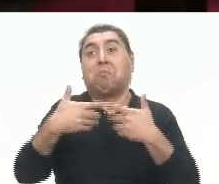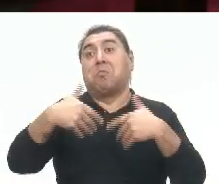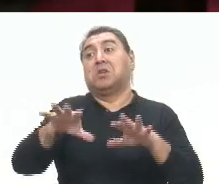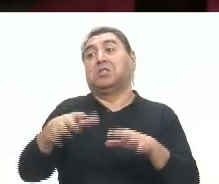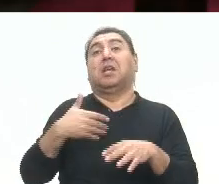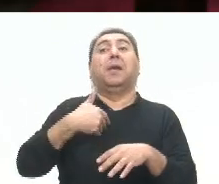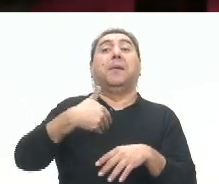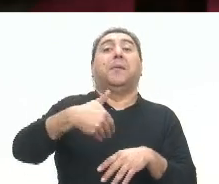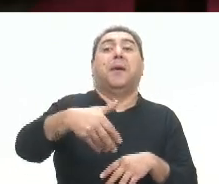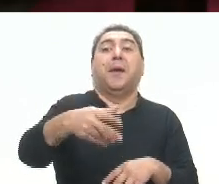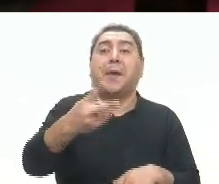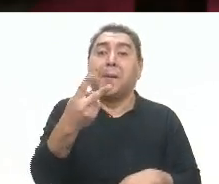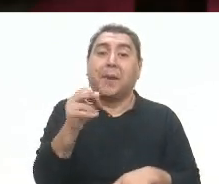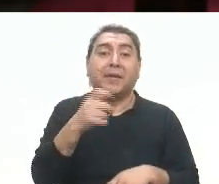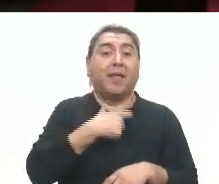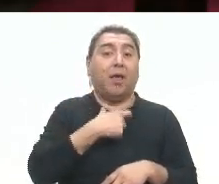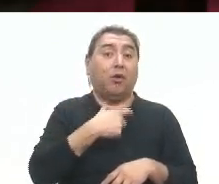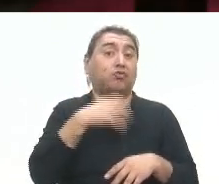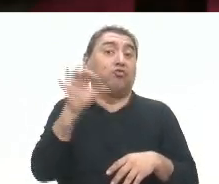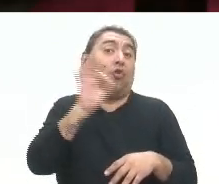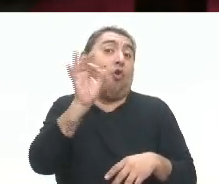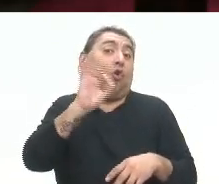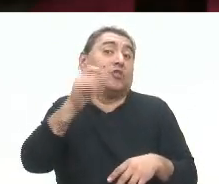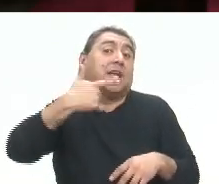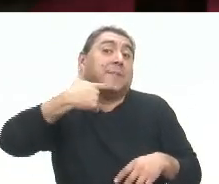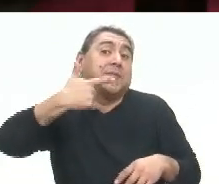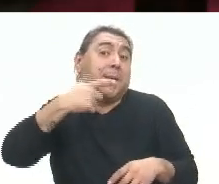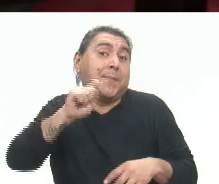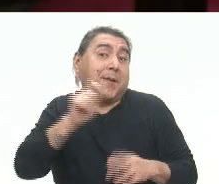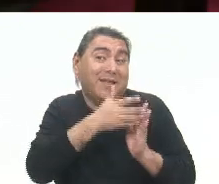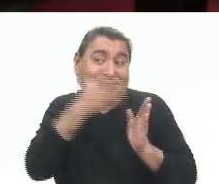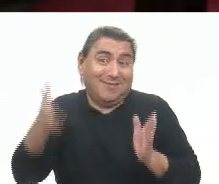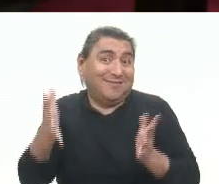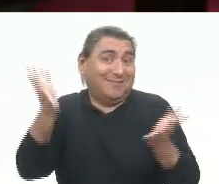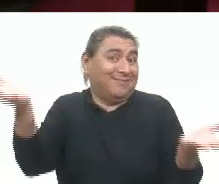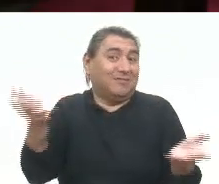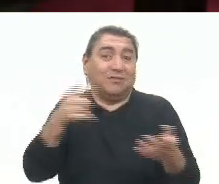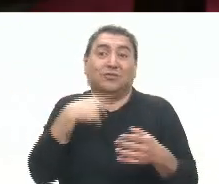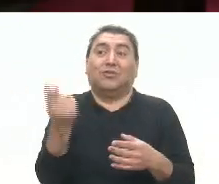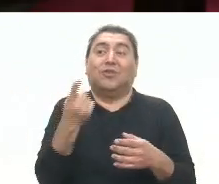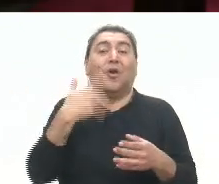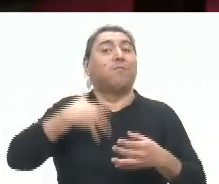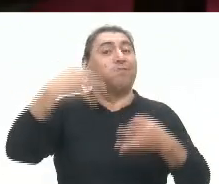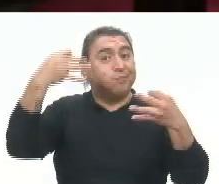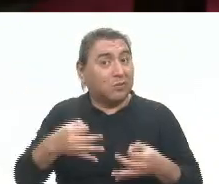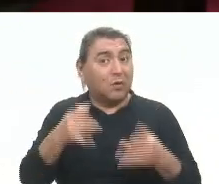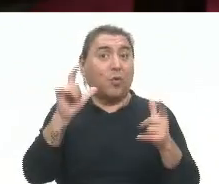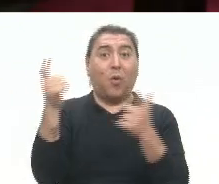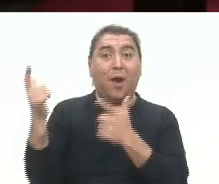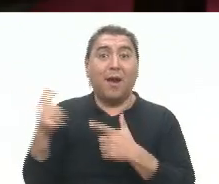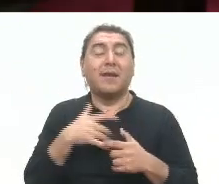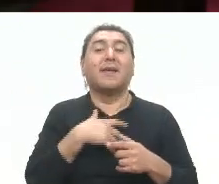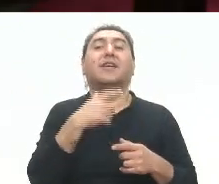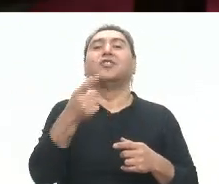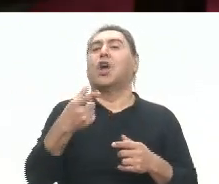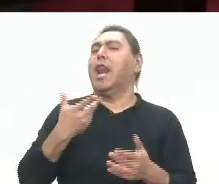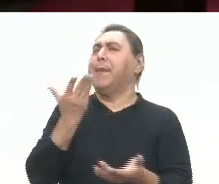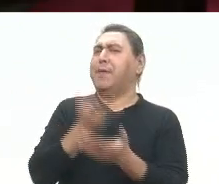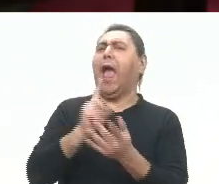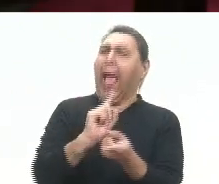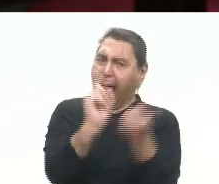el 20 de agosto, o puede ser en septiembre. Entonces, como no tenemos precisiones, yo le pido que haga al